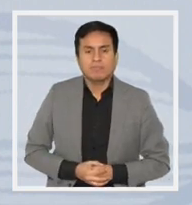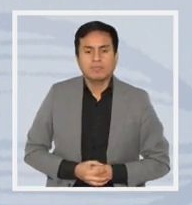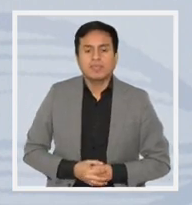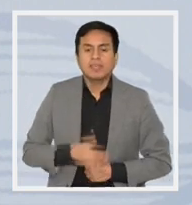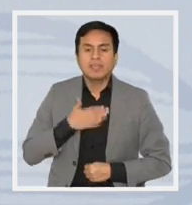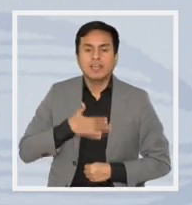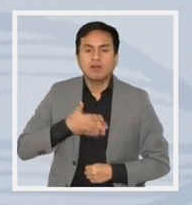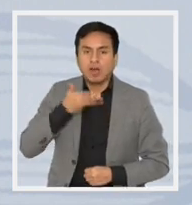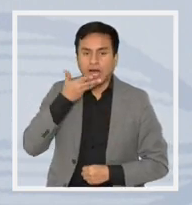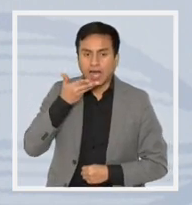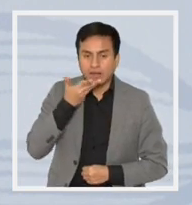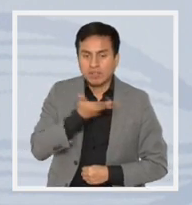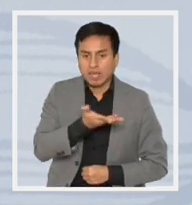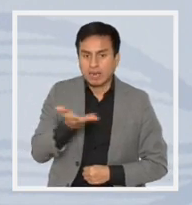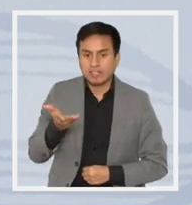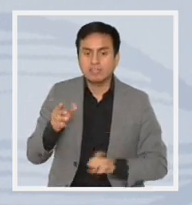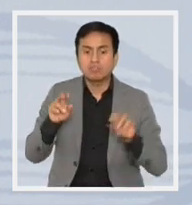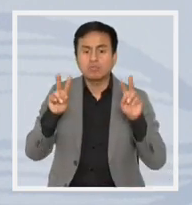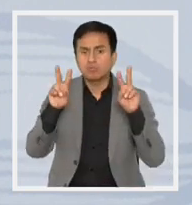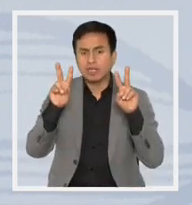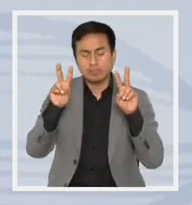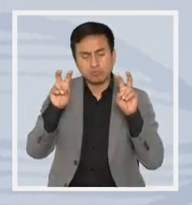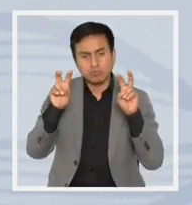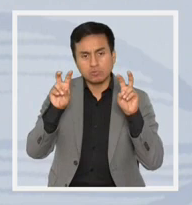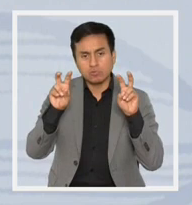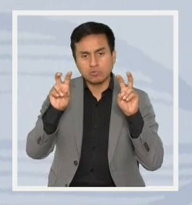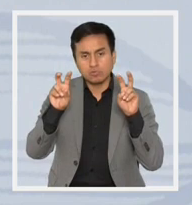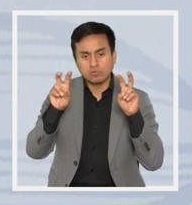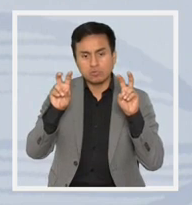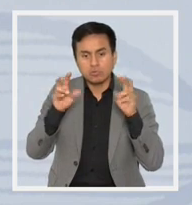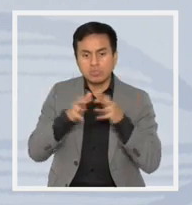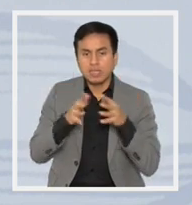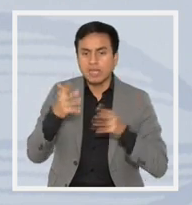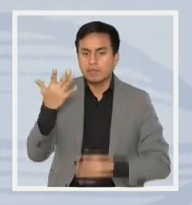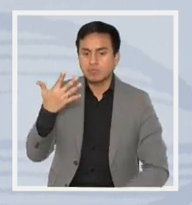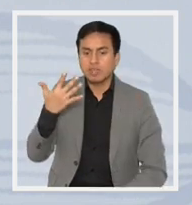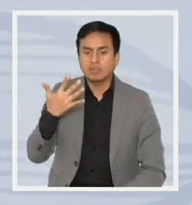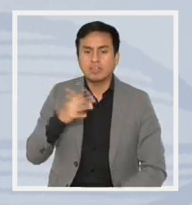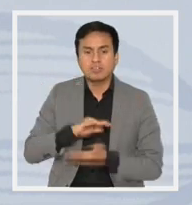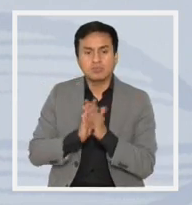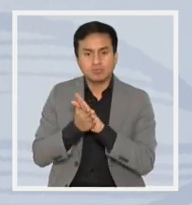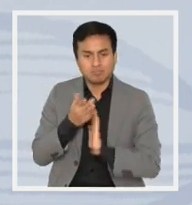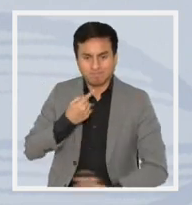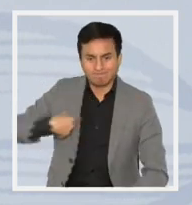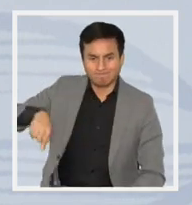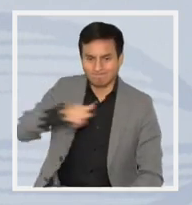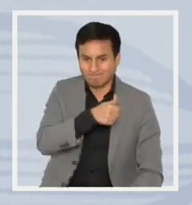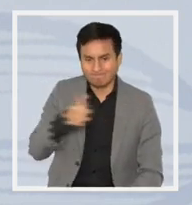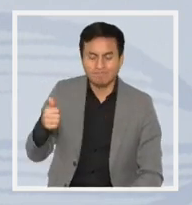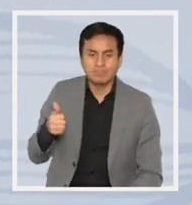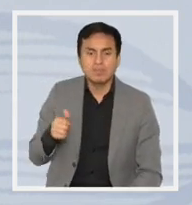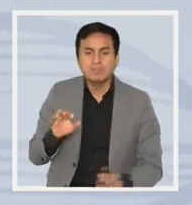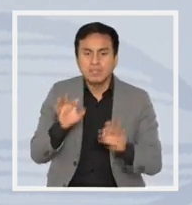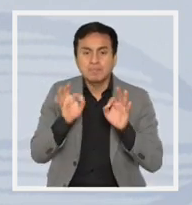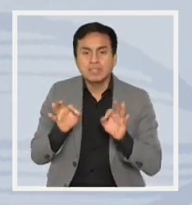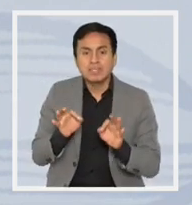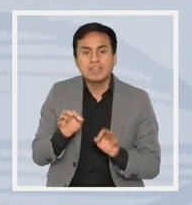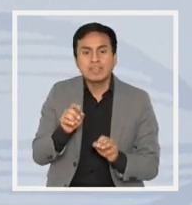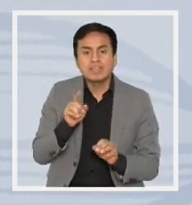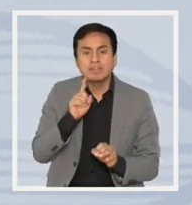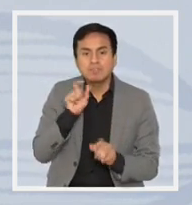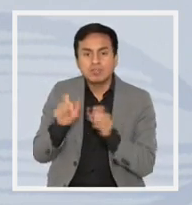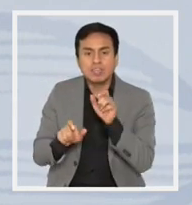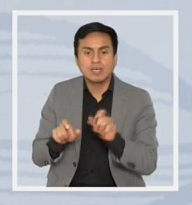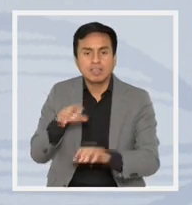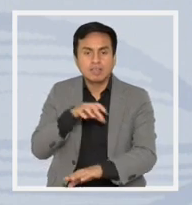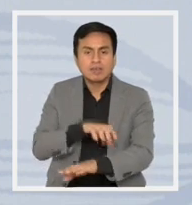Y quiero hablarles sobre un asunto de gran importancia para todos nosotros, en especial para quienes habitan